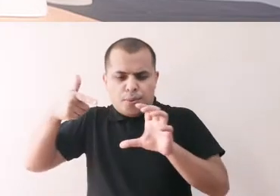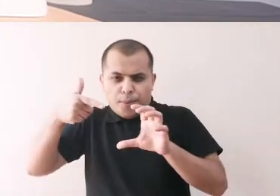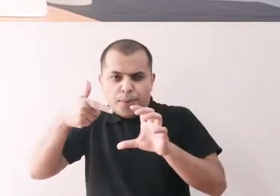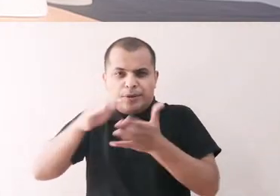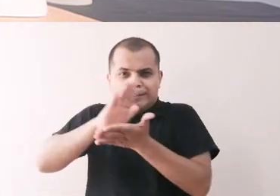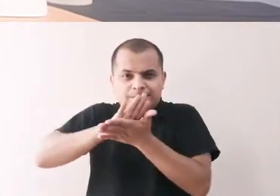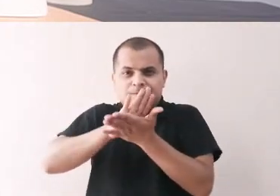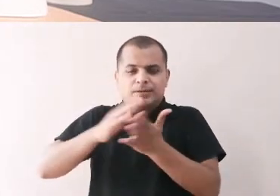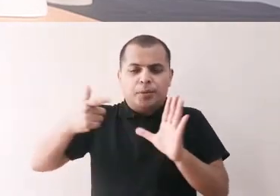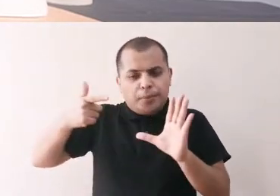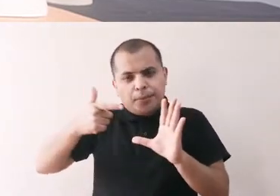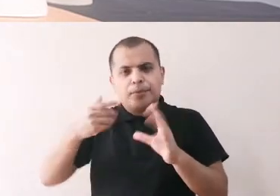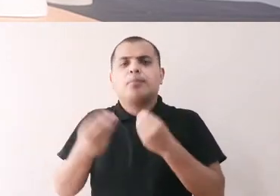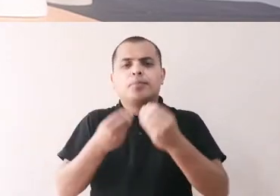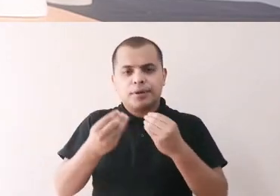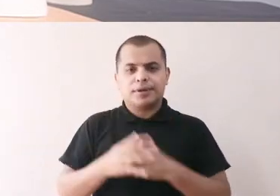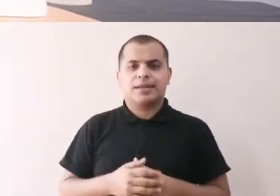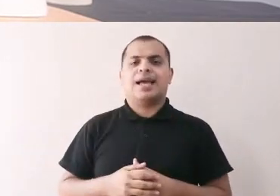silicona o pistola de silicona?